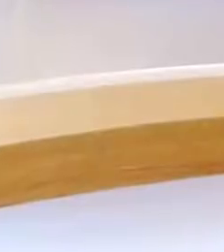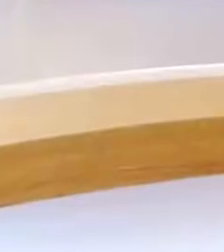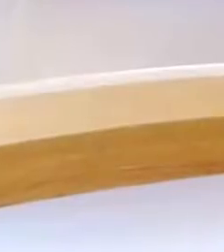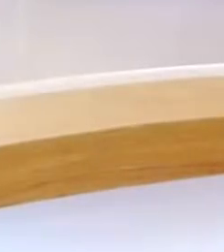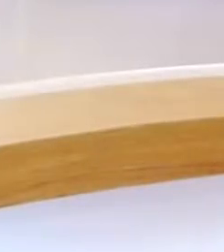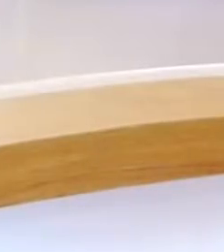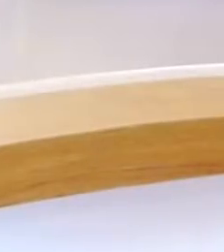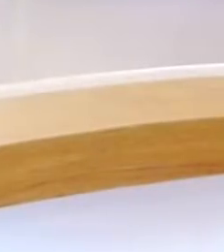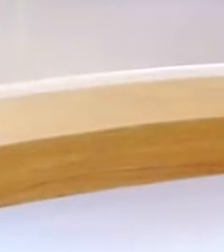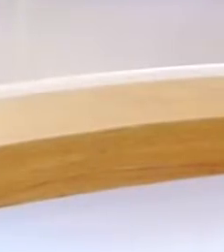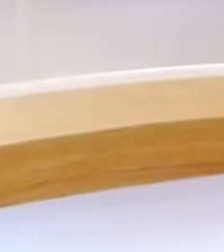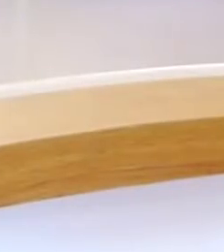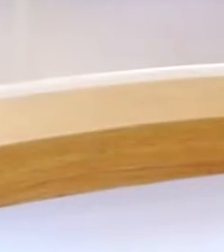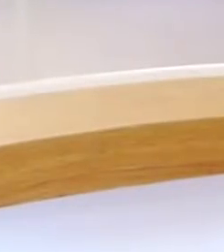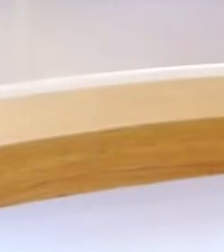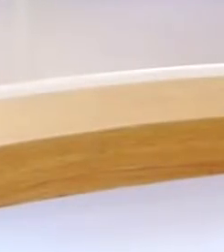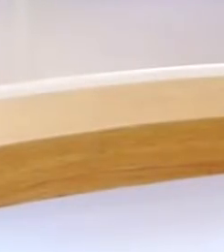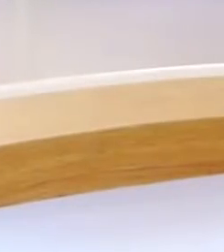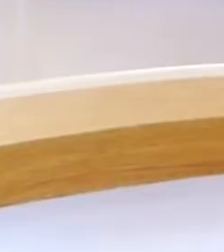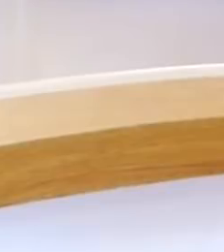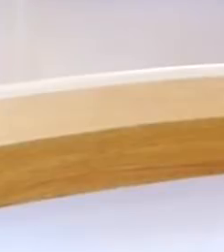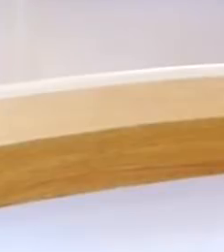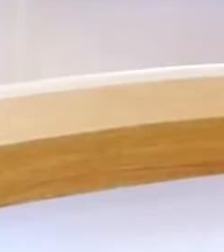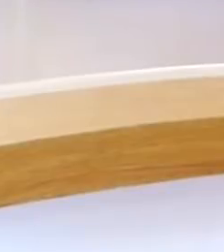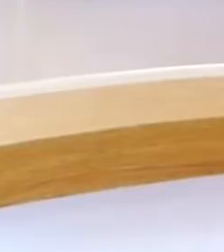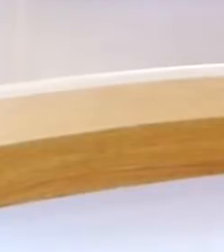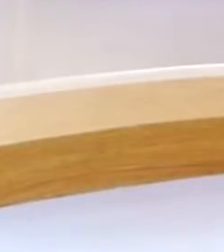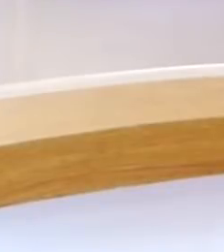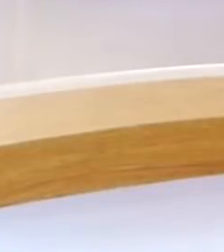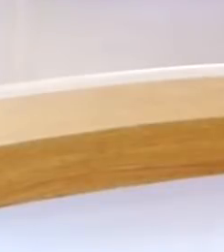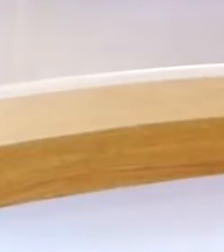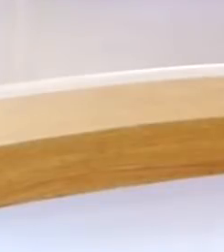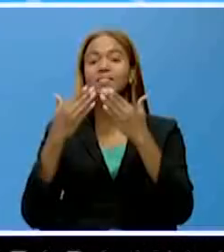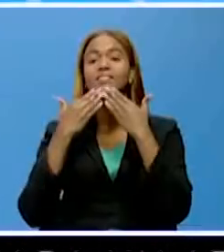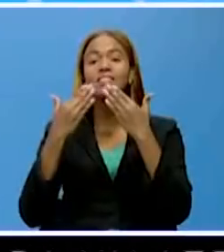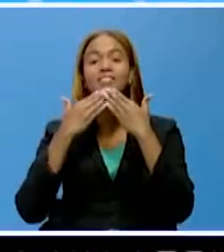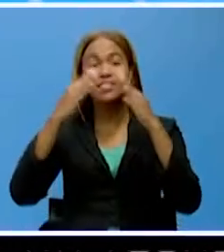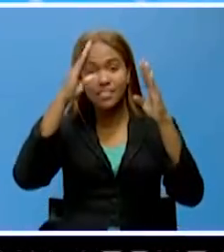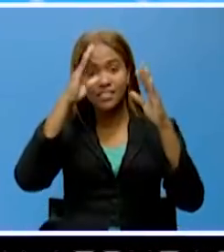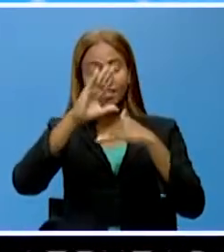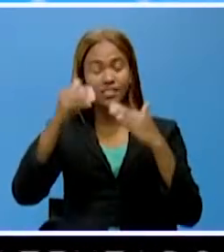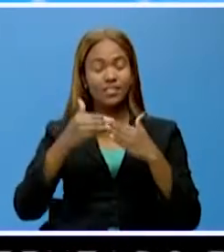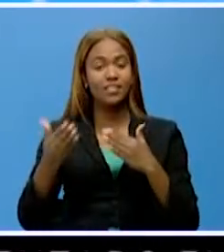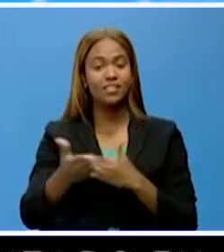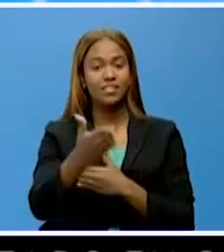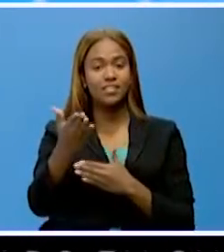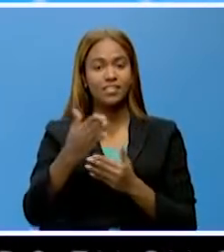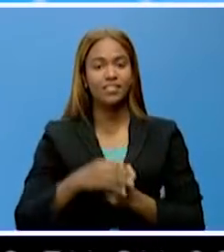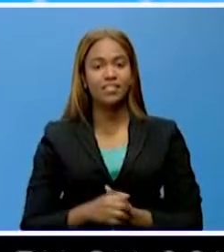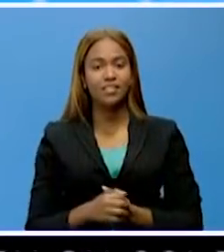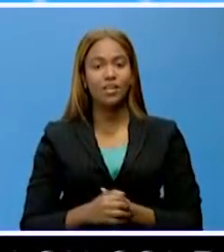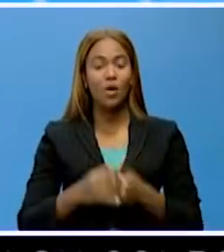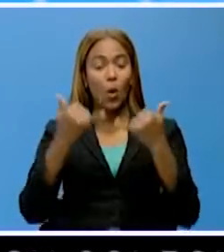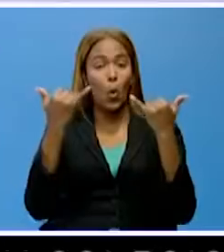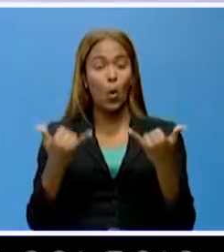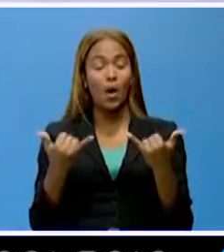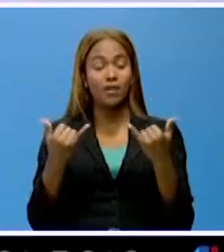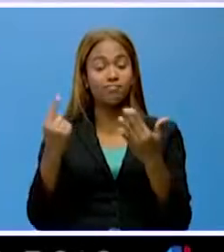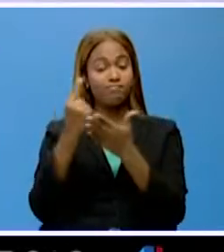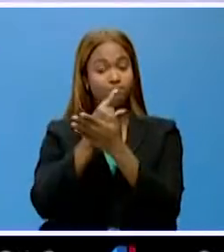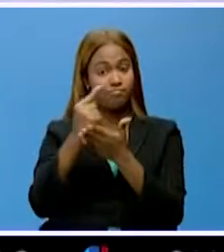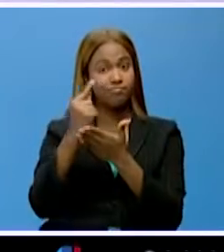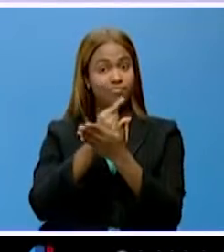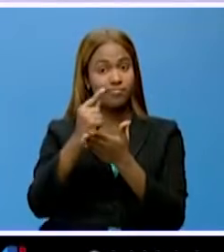tenemos junto a nosotros. Bienvenida una vez más, licenciada Jacqueline. Muchísimas gracias y saludo a todos ustedes. Hoy, como cada